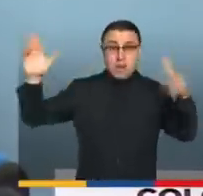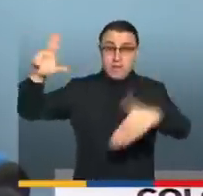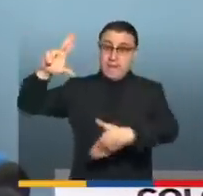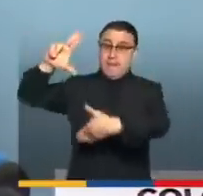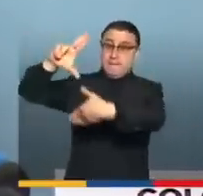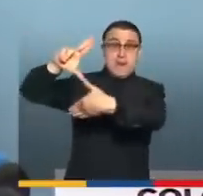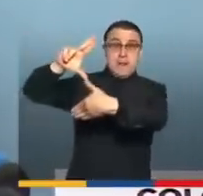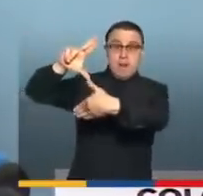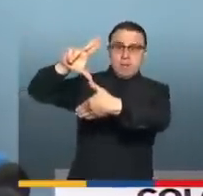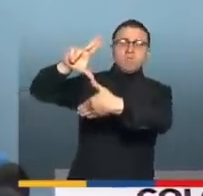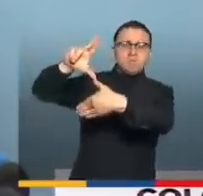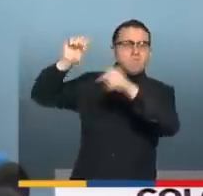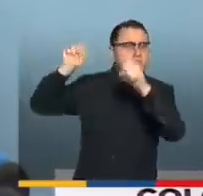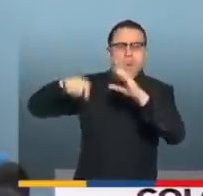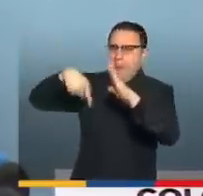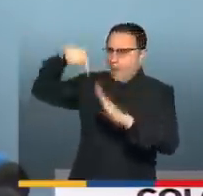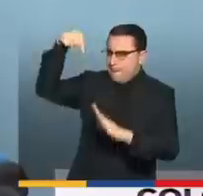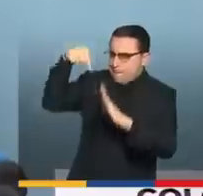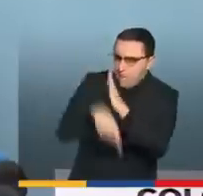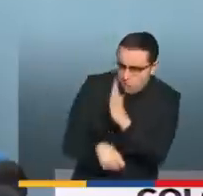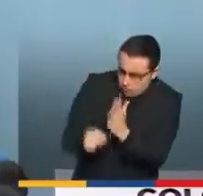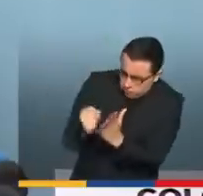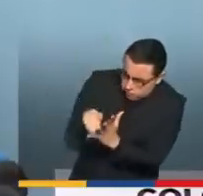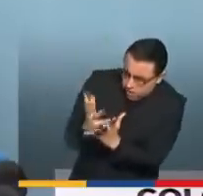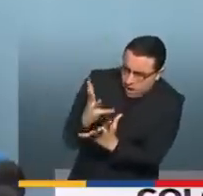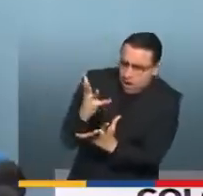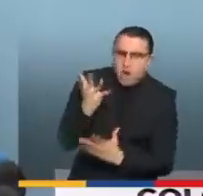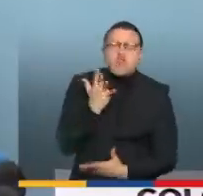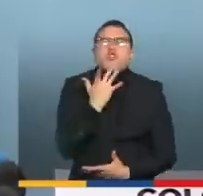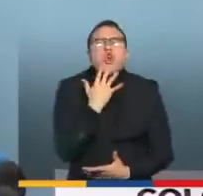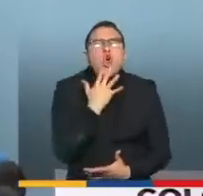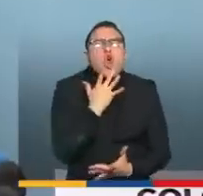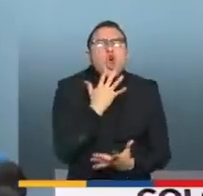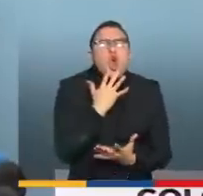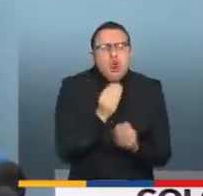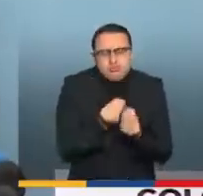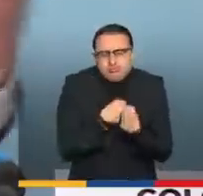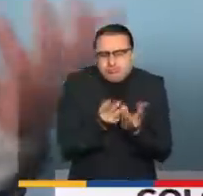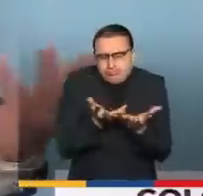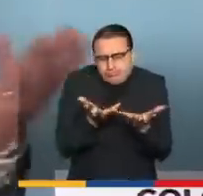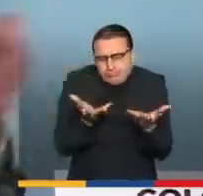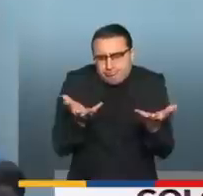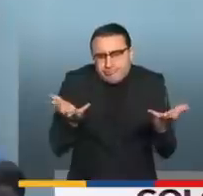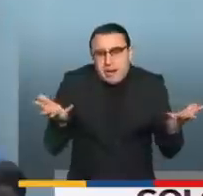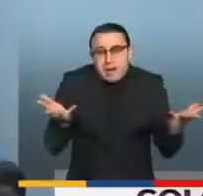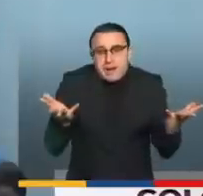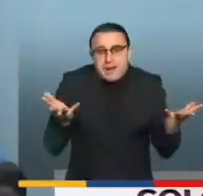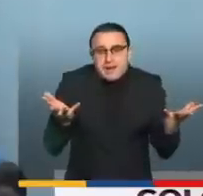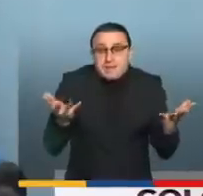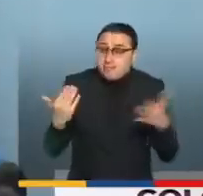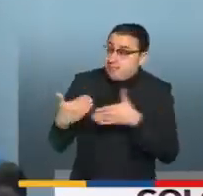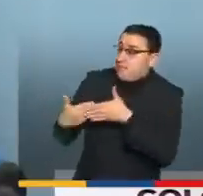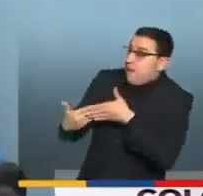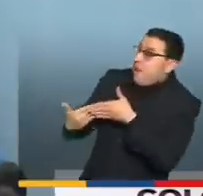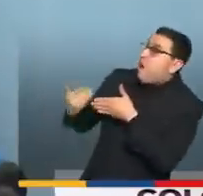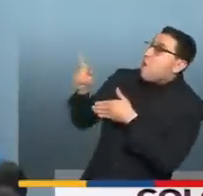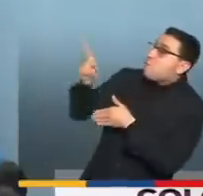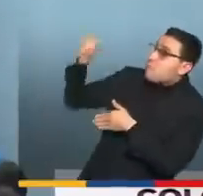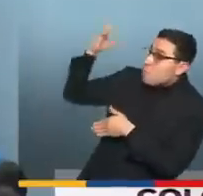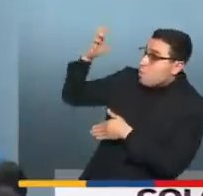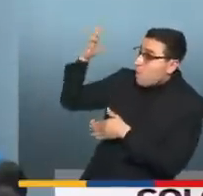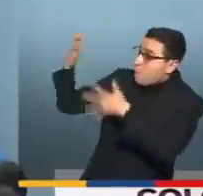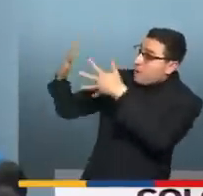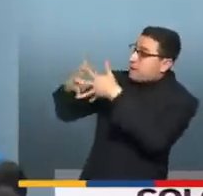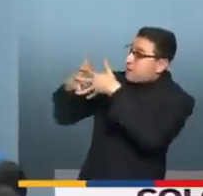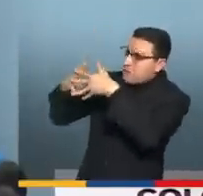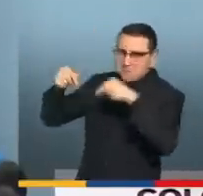profundo, más rico, más multicolor que los que se han podido producir en Europa y en los